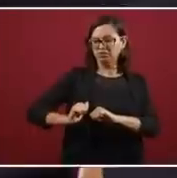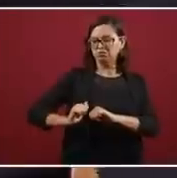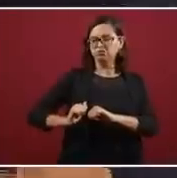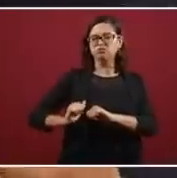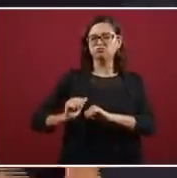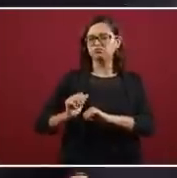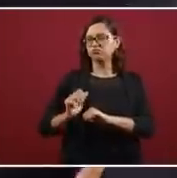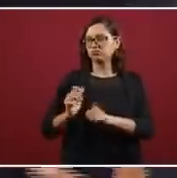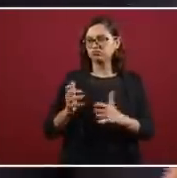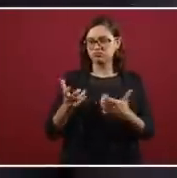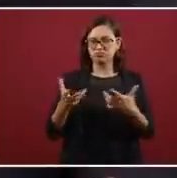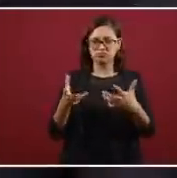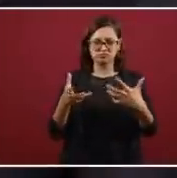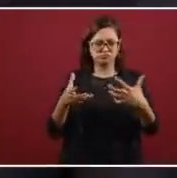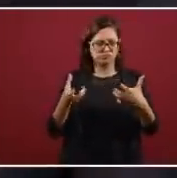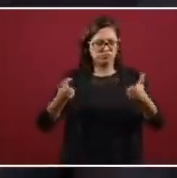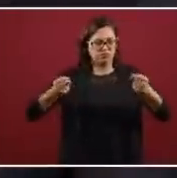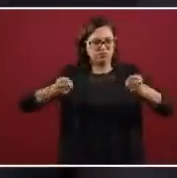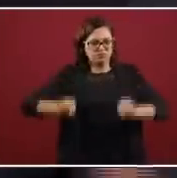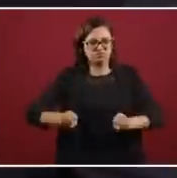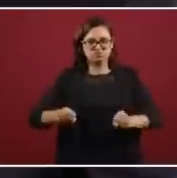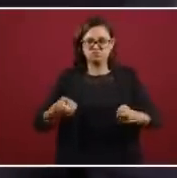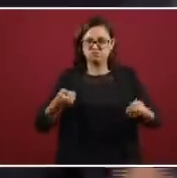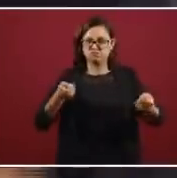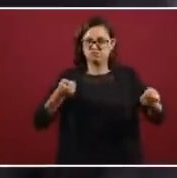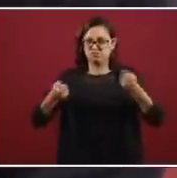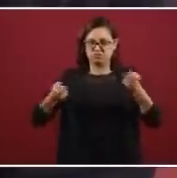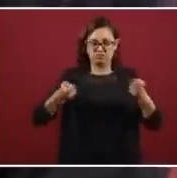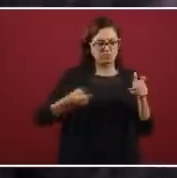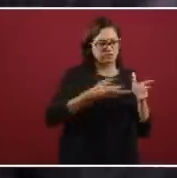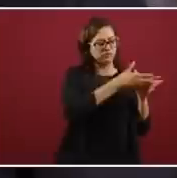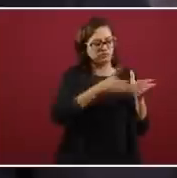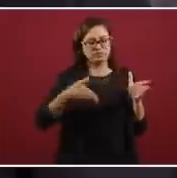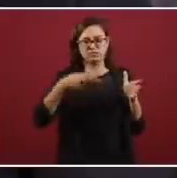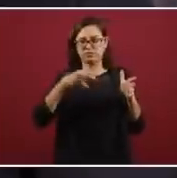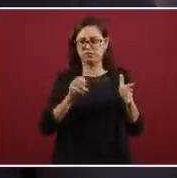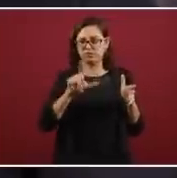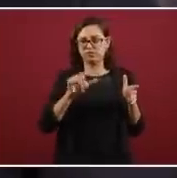confiscaron todos los poderes durante el periodo neoliberal.